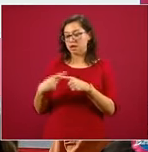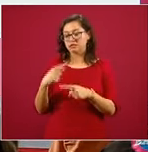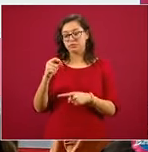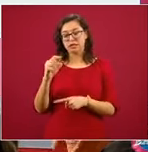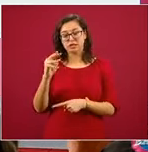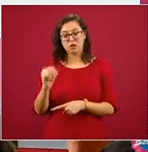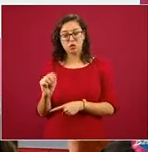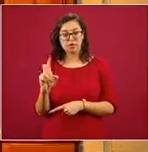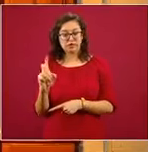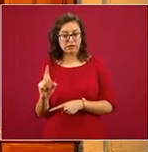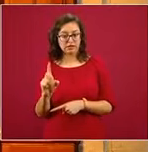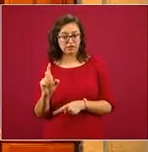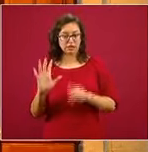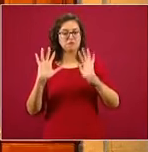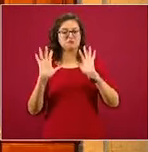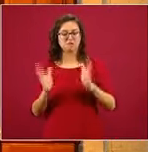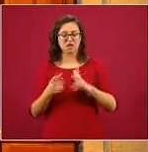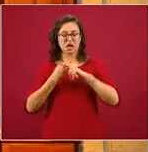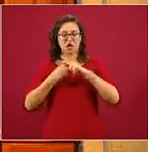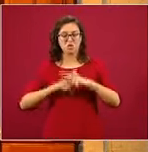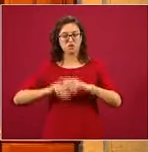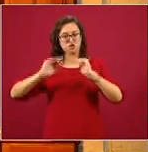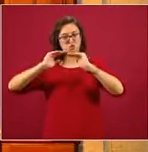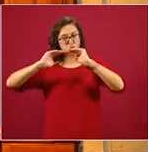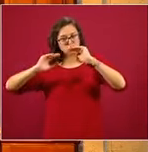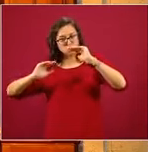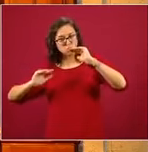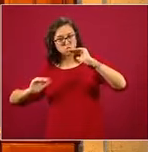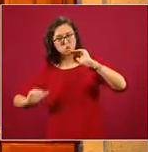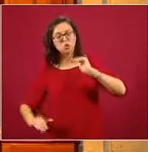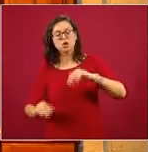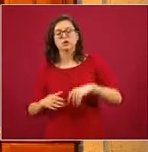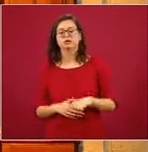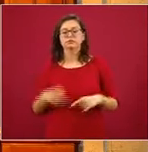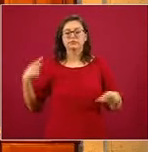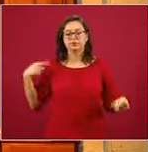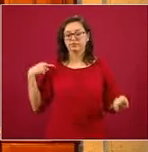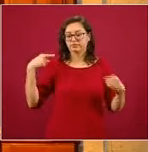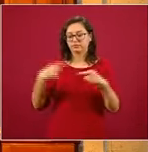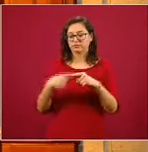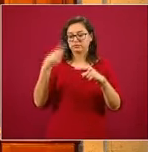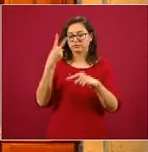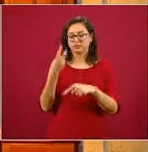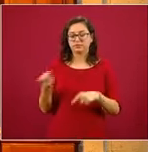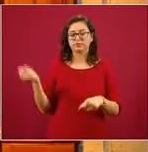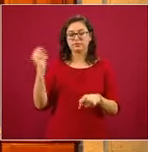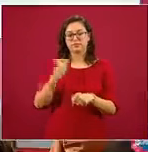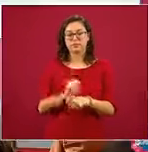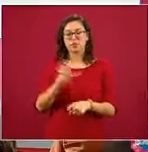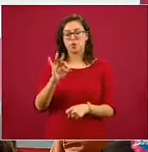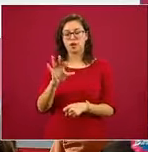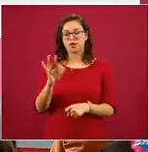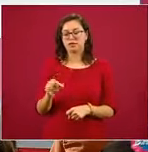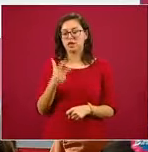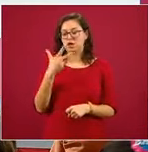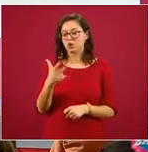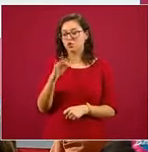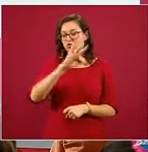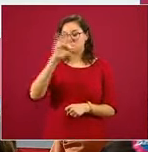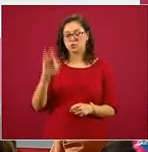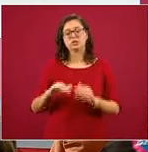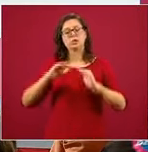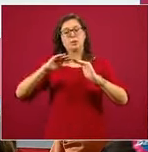30, con una clara tendencia descendente, siendo las últimas 2 semanas de un menos 48% la